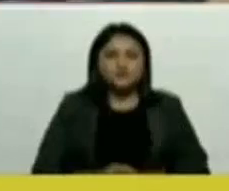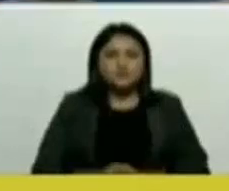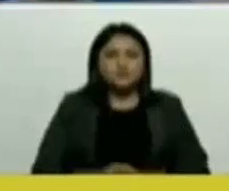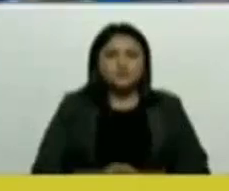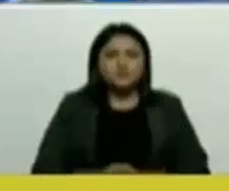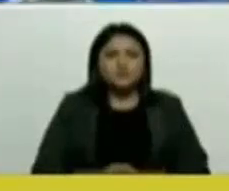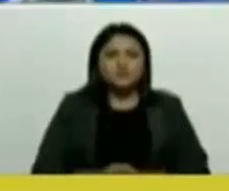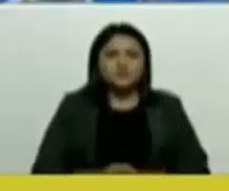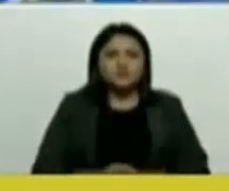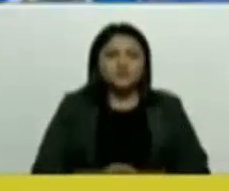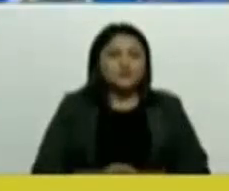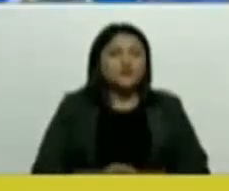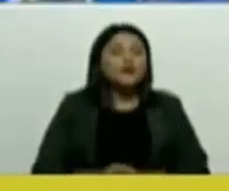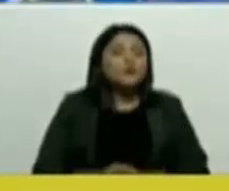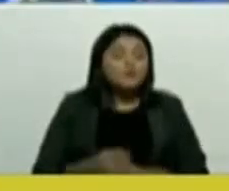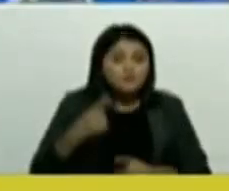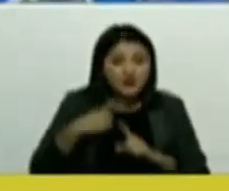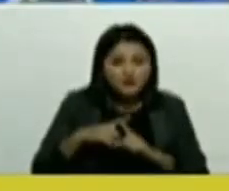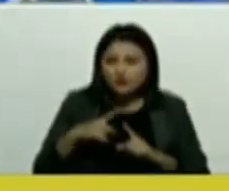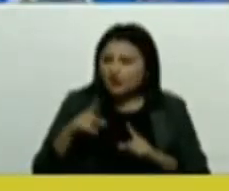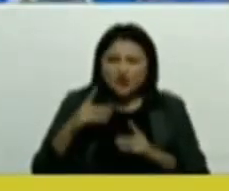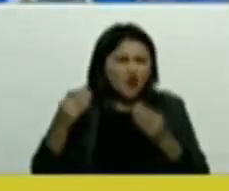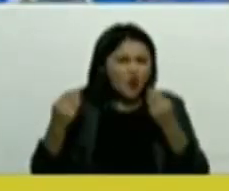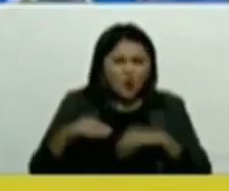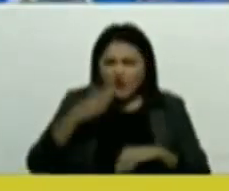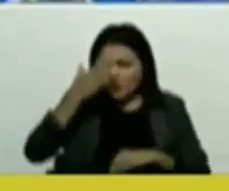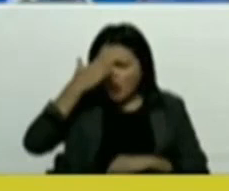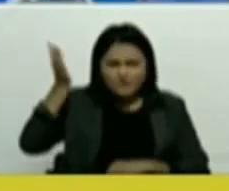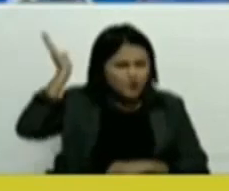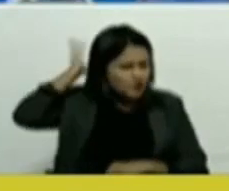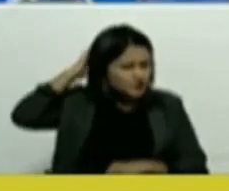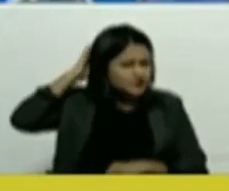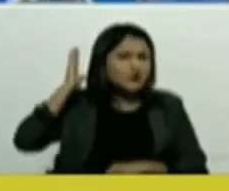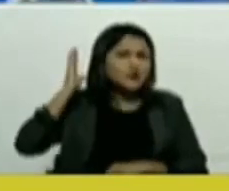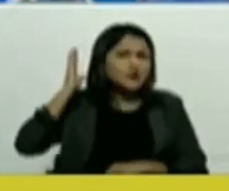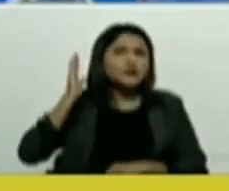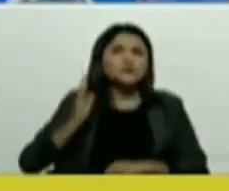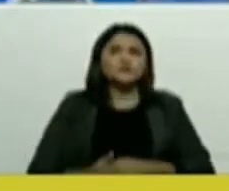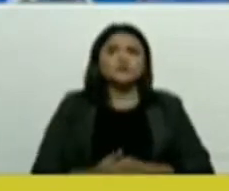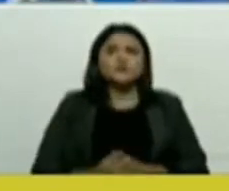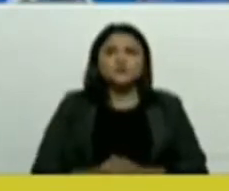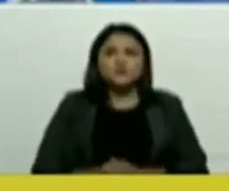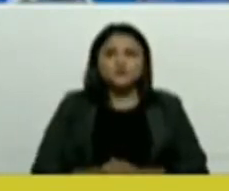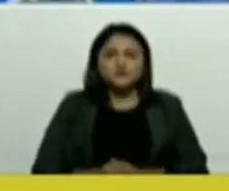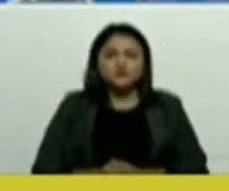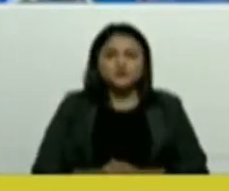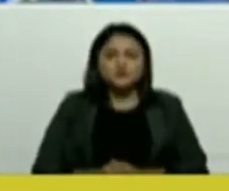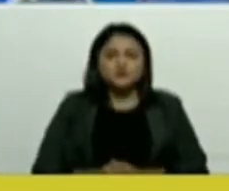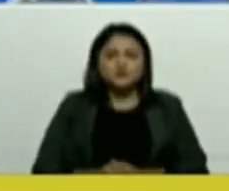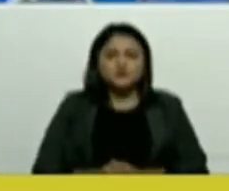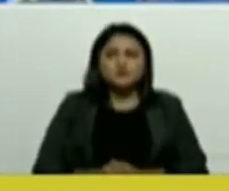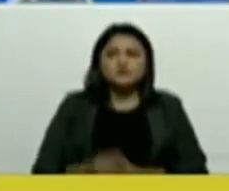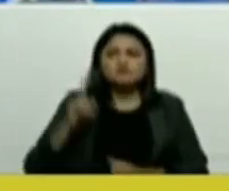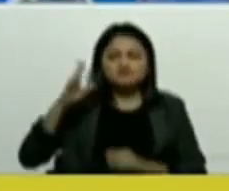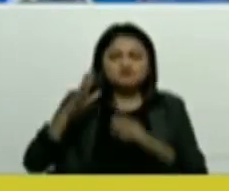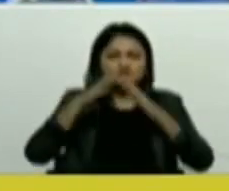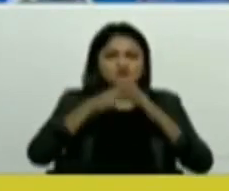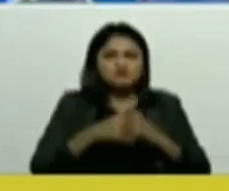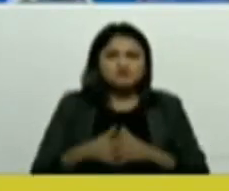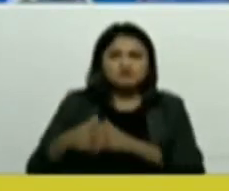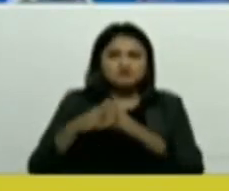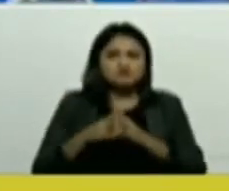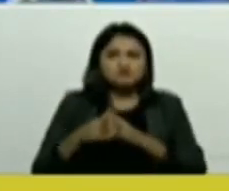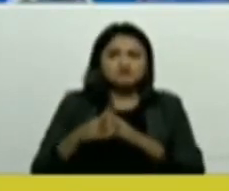the hypocrisy, y se opuso a la hipocresía, of white liberal imperialism,